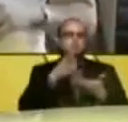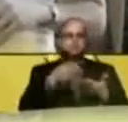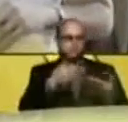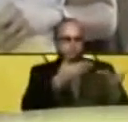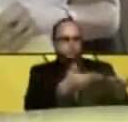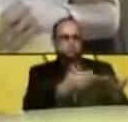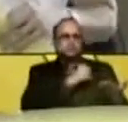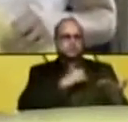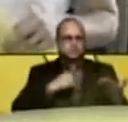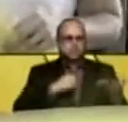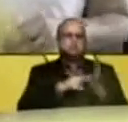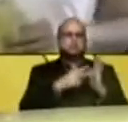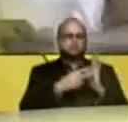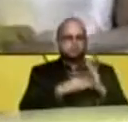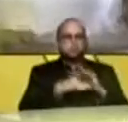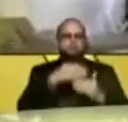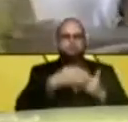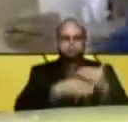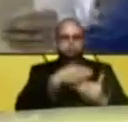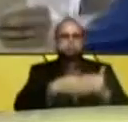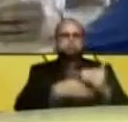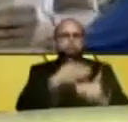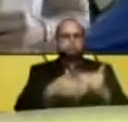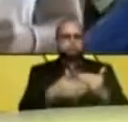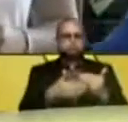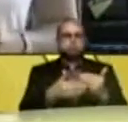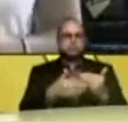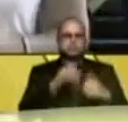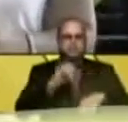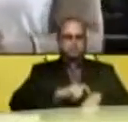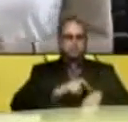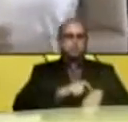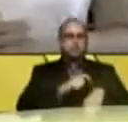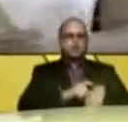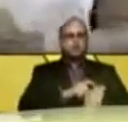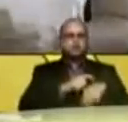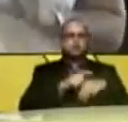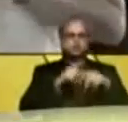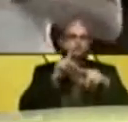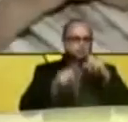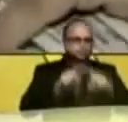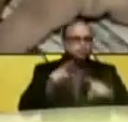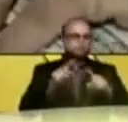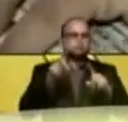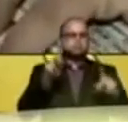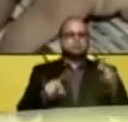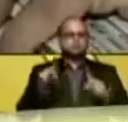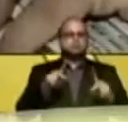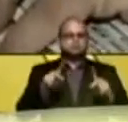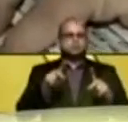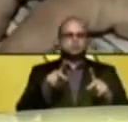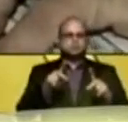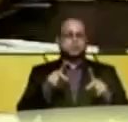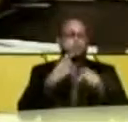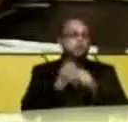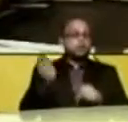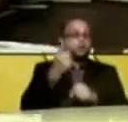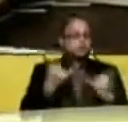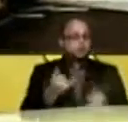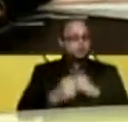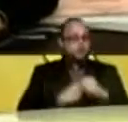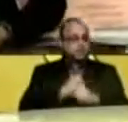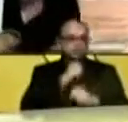que ya está maduro y el momento de decir bueno por entonces vamos a consultar al pueblo consultar el año que viene no en este